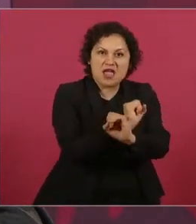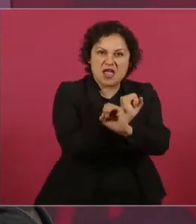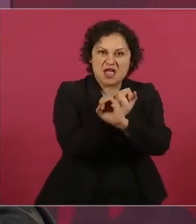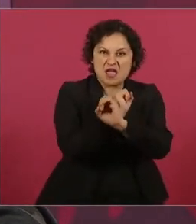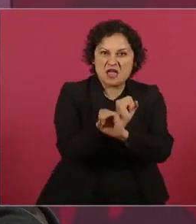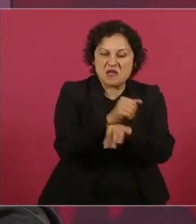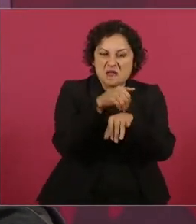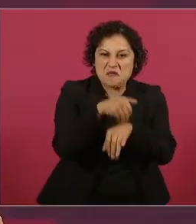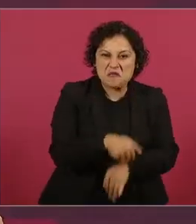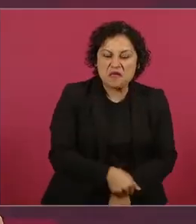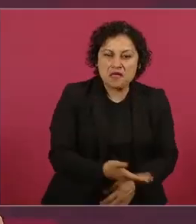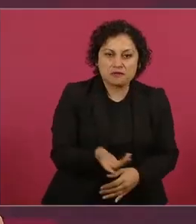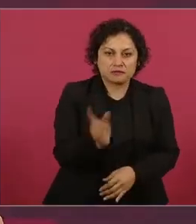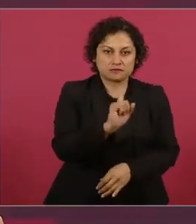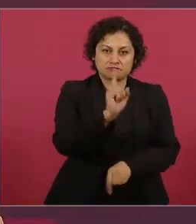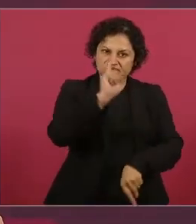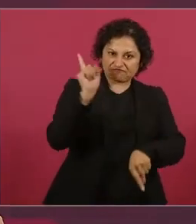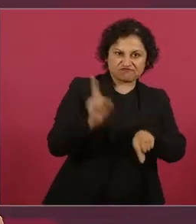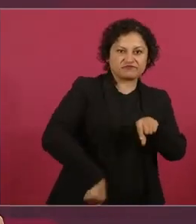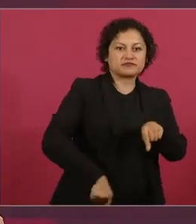Por eso